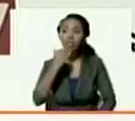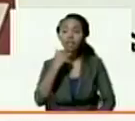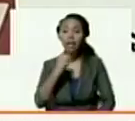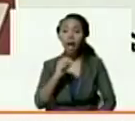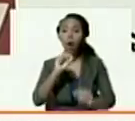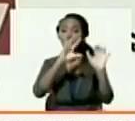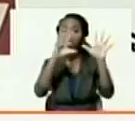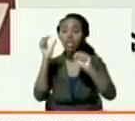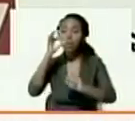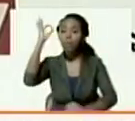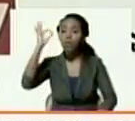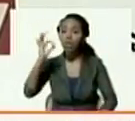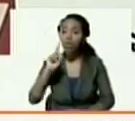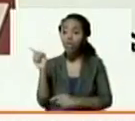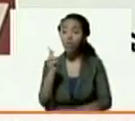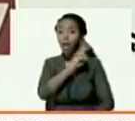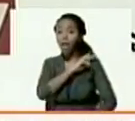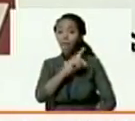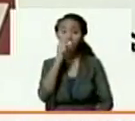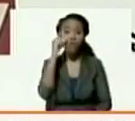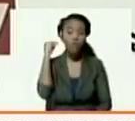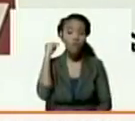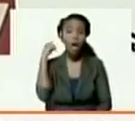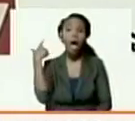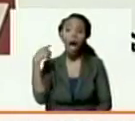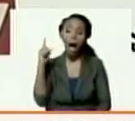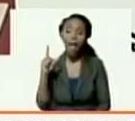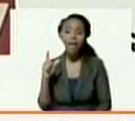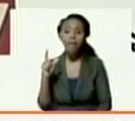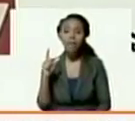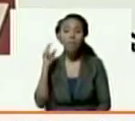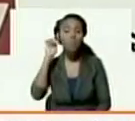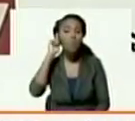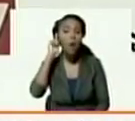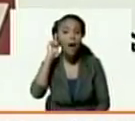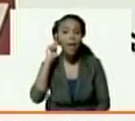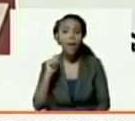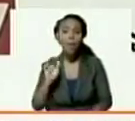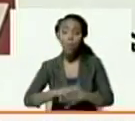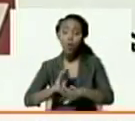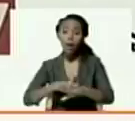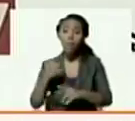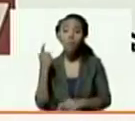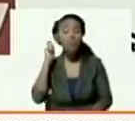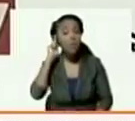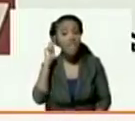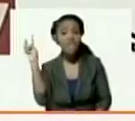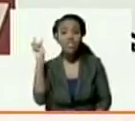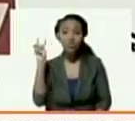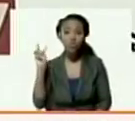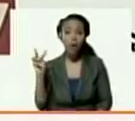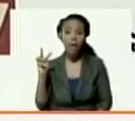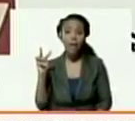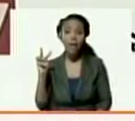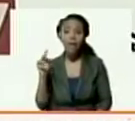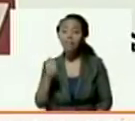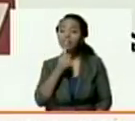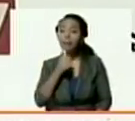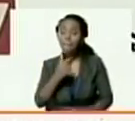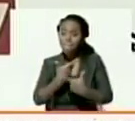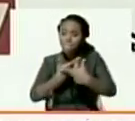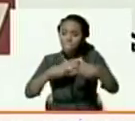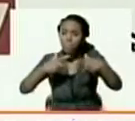cerca del 80% de esos jefes o jefas son jefas, son mujeres. O sea, la mujer venezolana tiene los